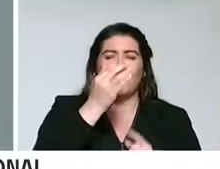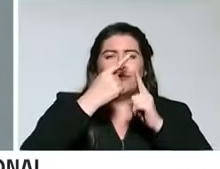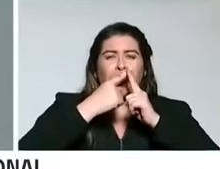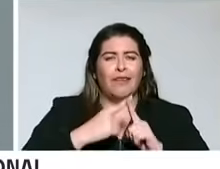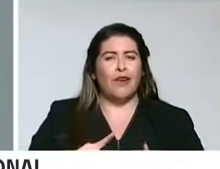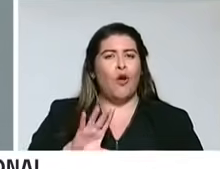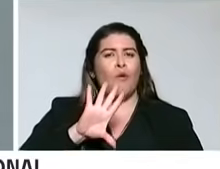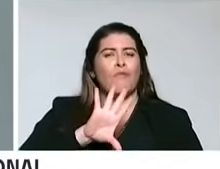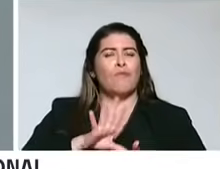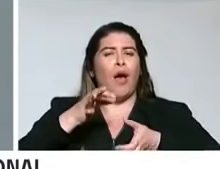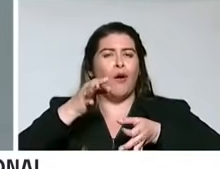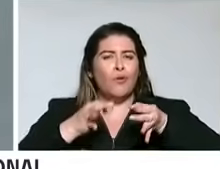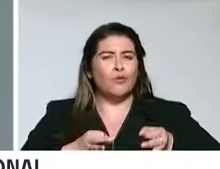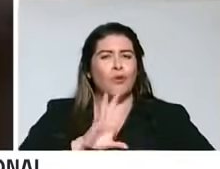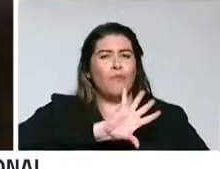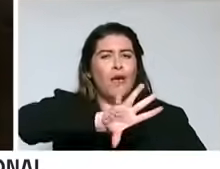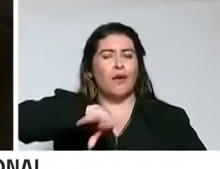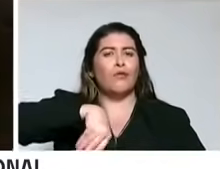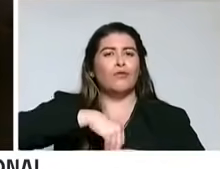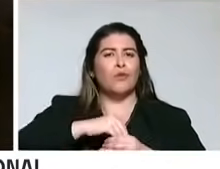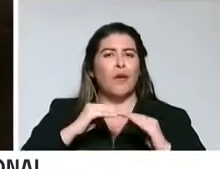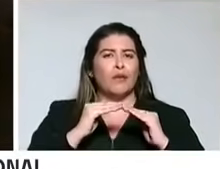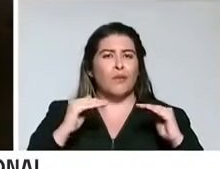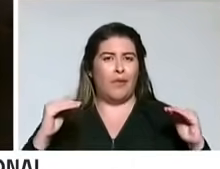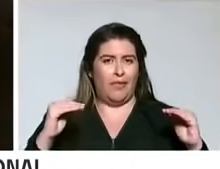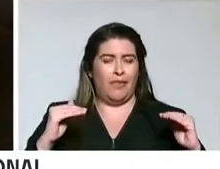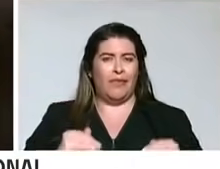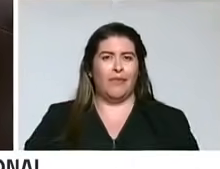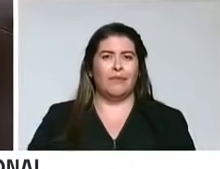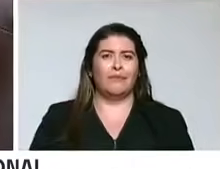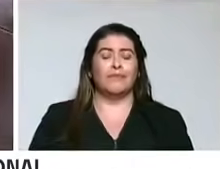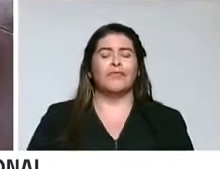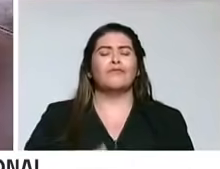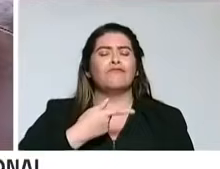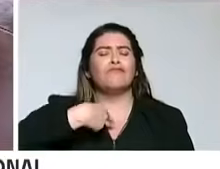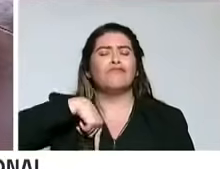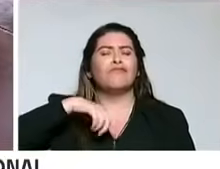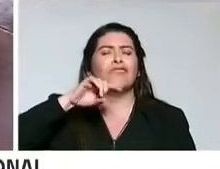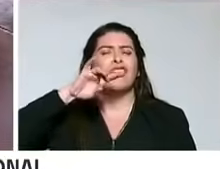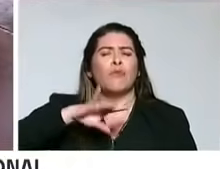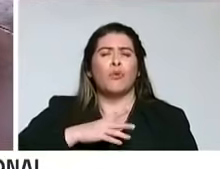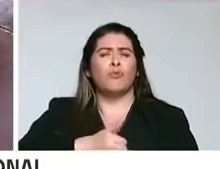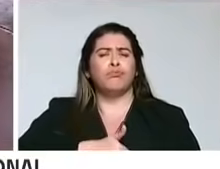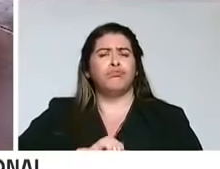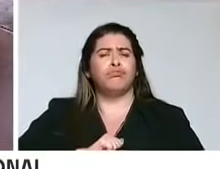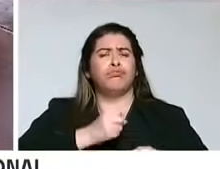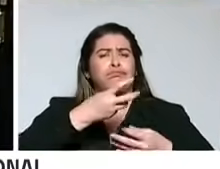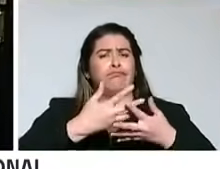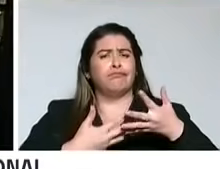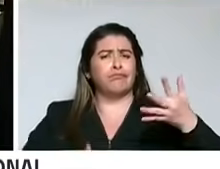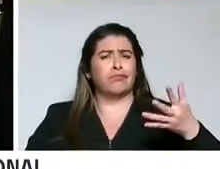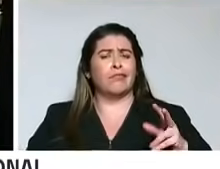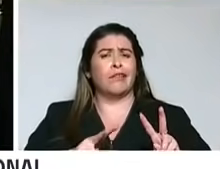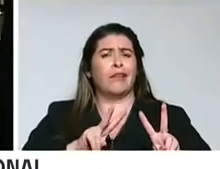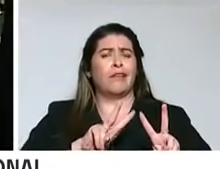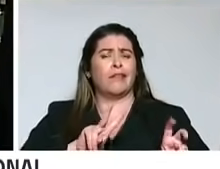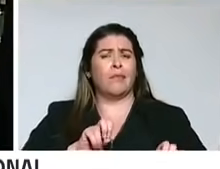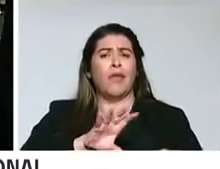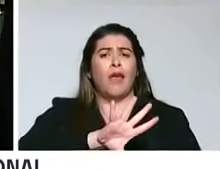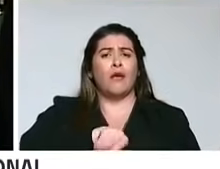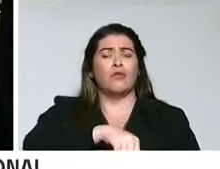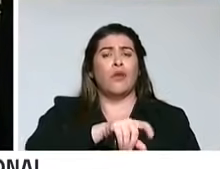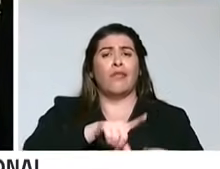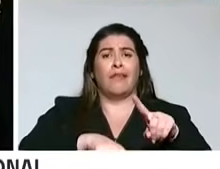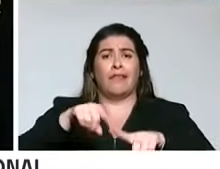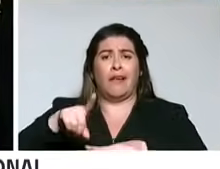país más justo, más inclusivo, más igualitario. Sabemos que tenemos muchos desafíos en materia de inclusión territorial,